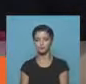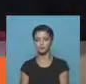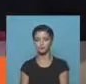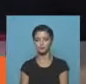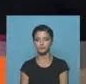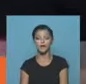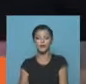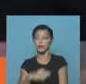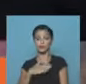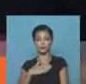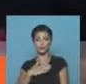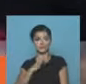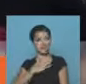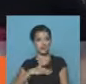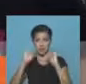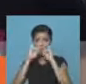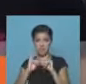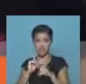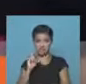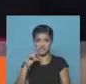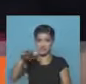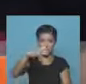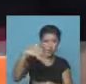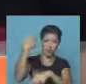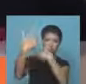pacíficamente estábamos lejos del lugar de donde hubo